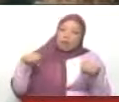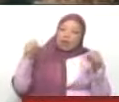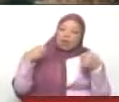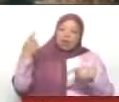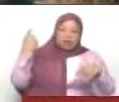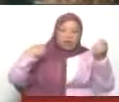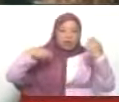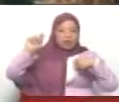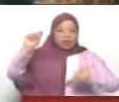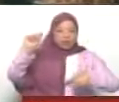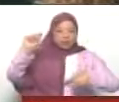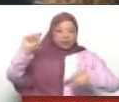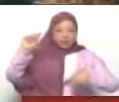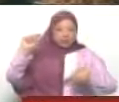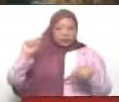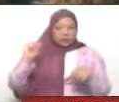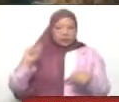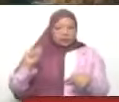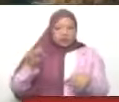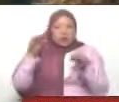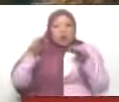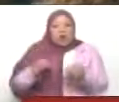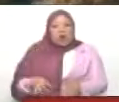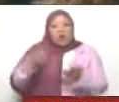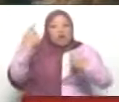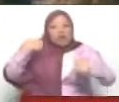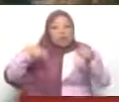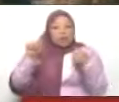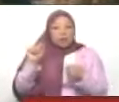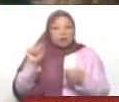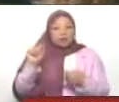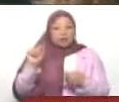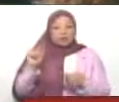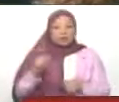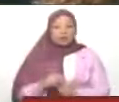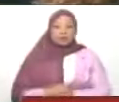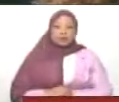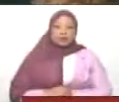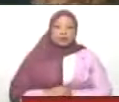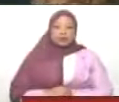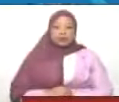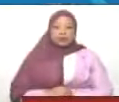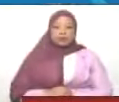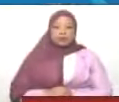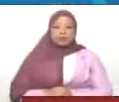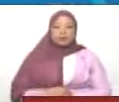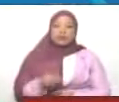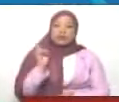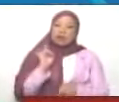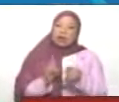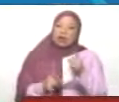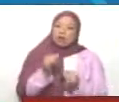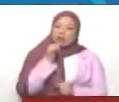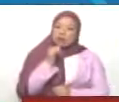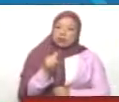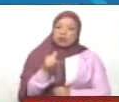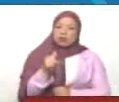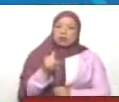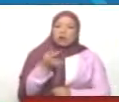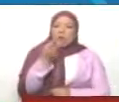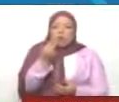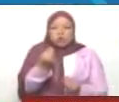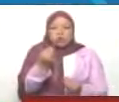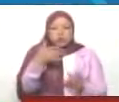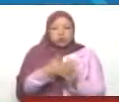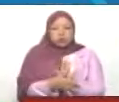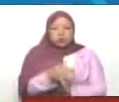festival. Ya es un festival. Es un festival. Esto es un festival. A veces nos queda una cantidad